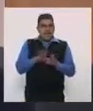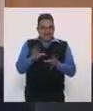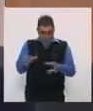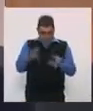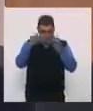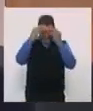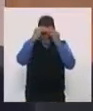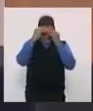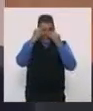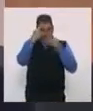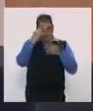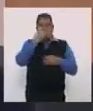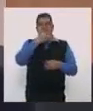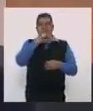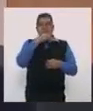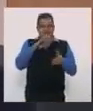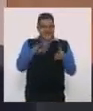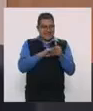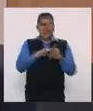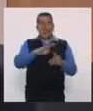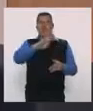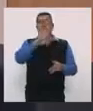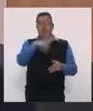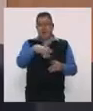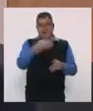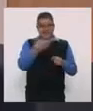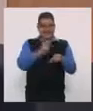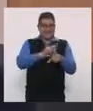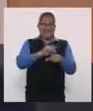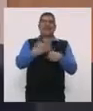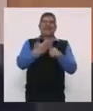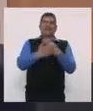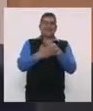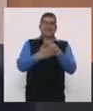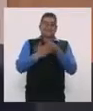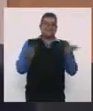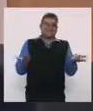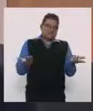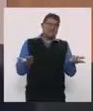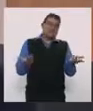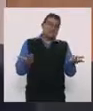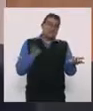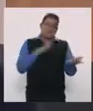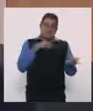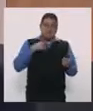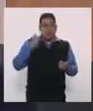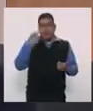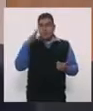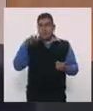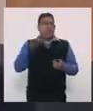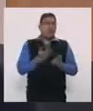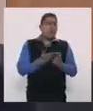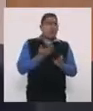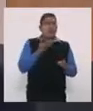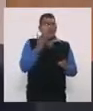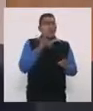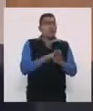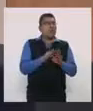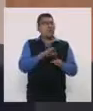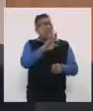incorporar a estas celebraciones nuestras muy mexicanas del Día de Muertos. Pues bueno, busquemos esos rituales. Si hemos tenido alguna pérdida